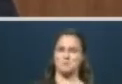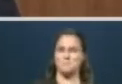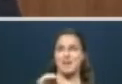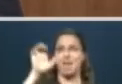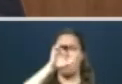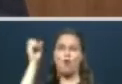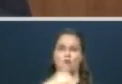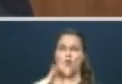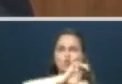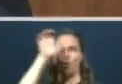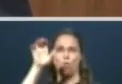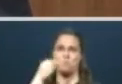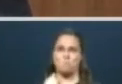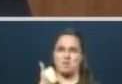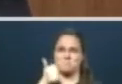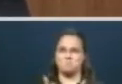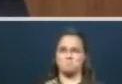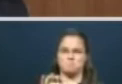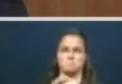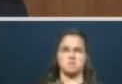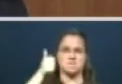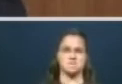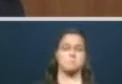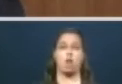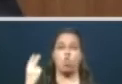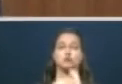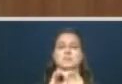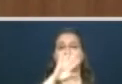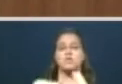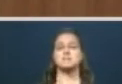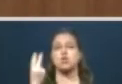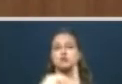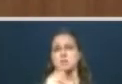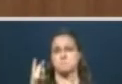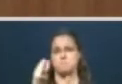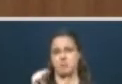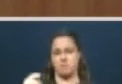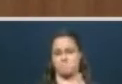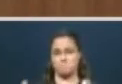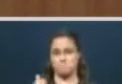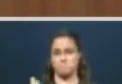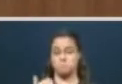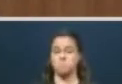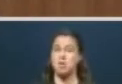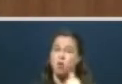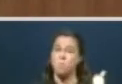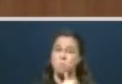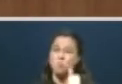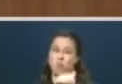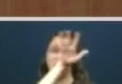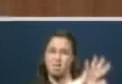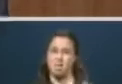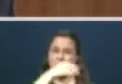del nuevo marco financiero europeo 2014 2020 entre las prioridades acordadas con dichas regiones europeas